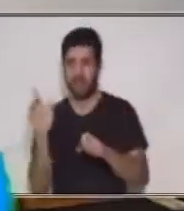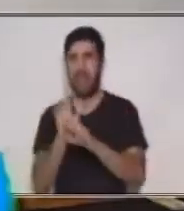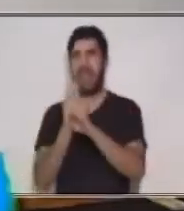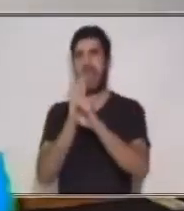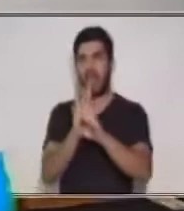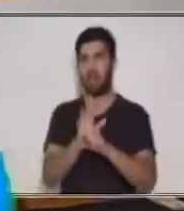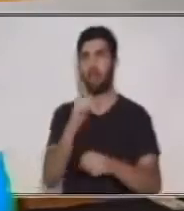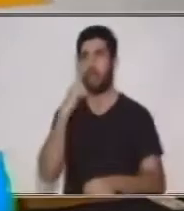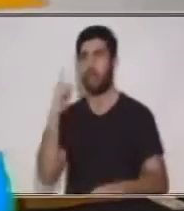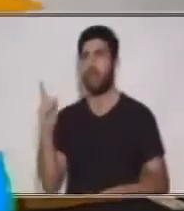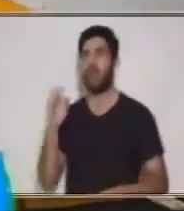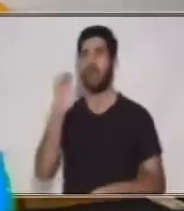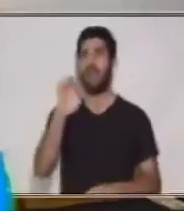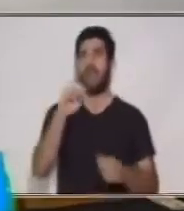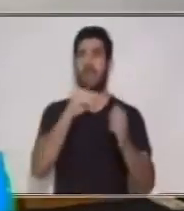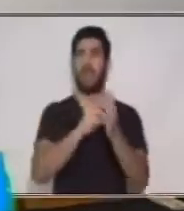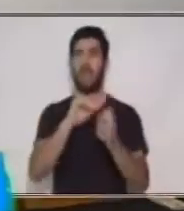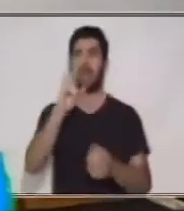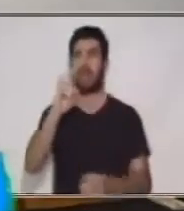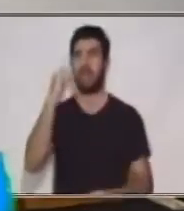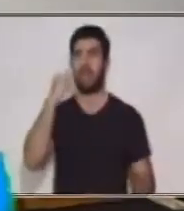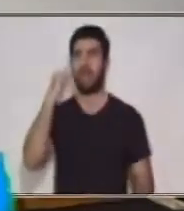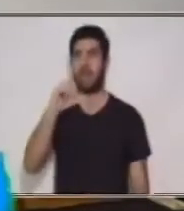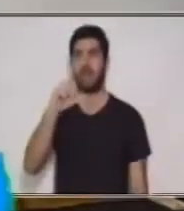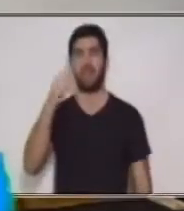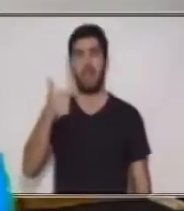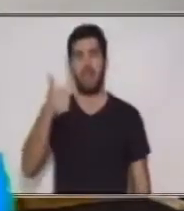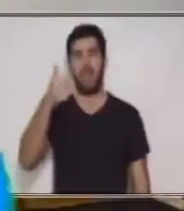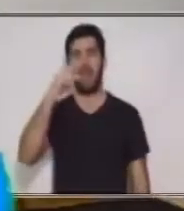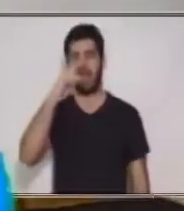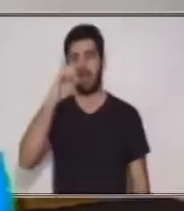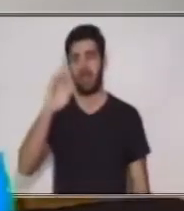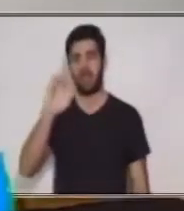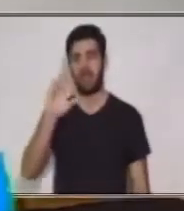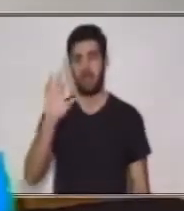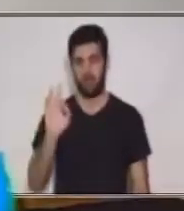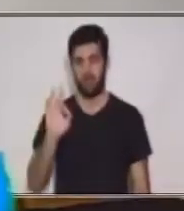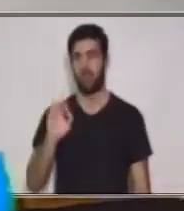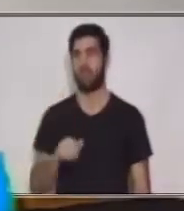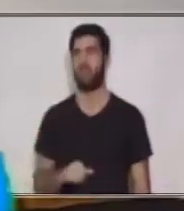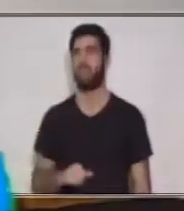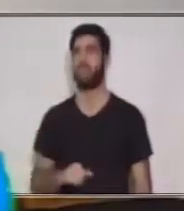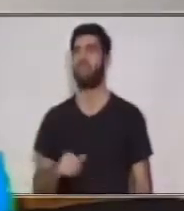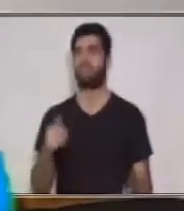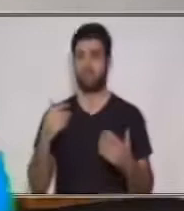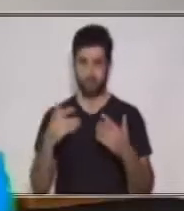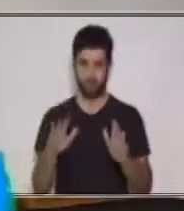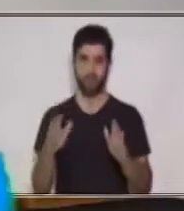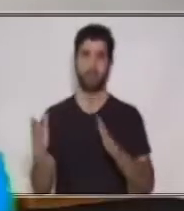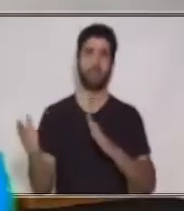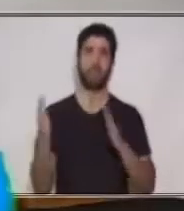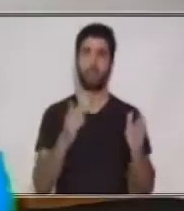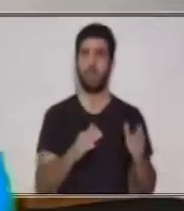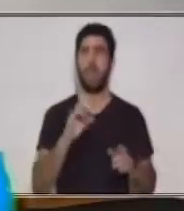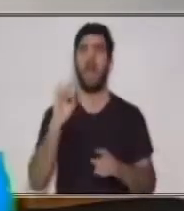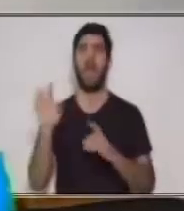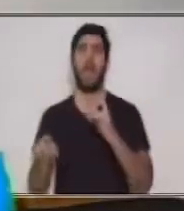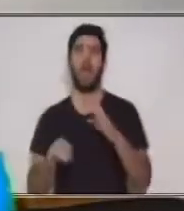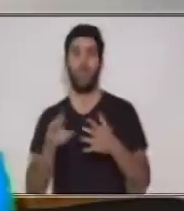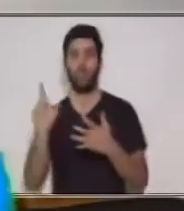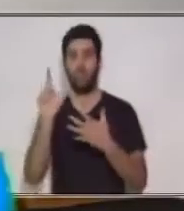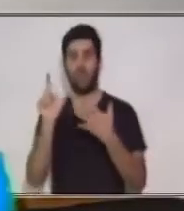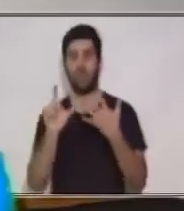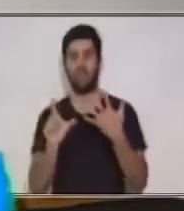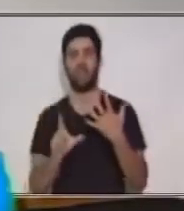triángulo equilátero, ¿de acuerdo? Muy bien, ahora, hay algunas características de